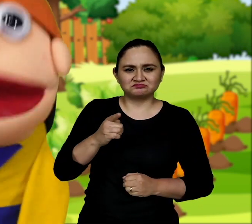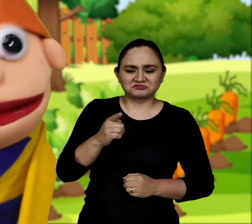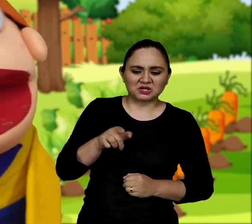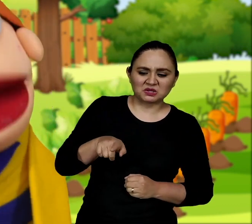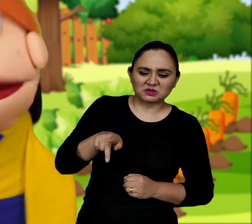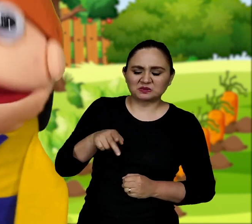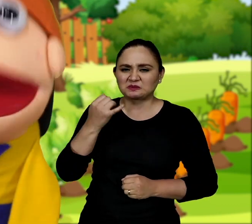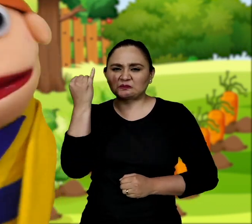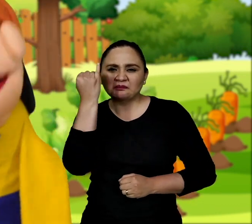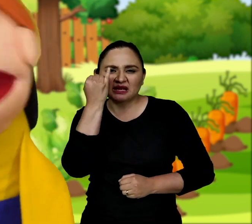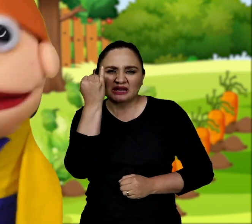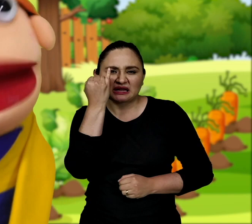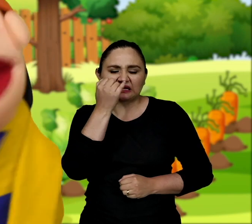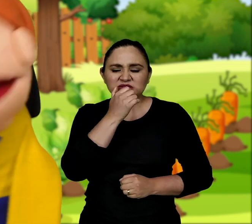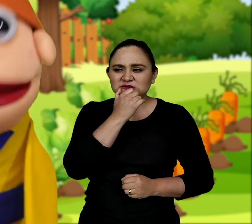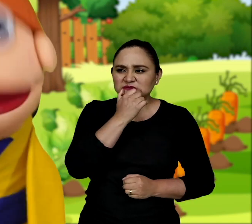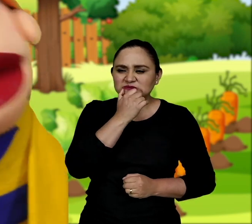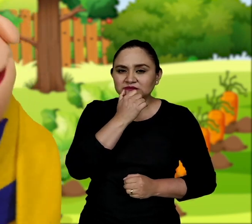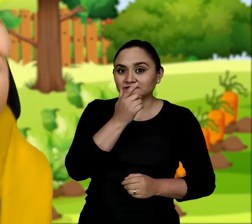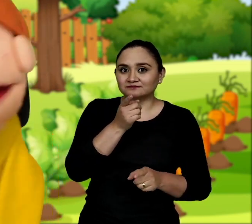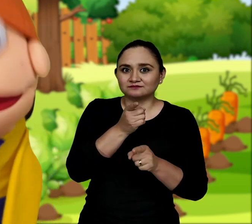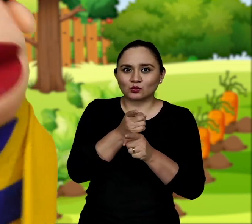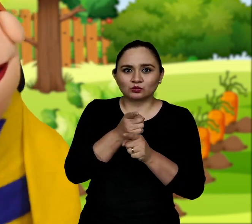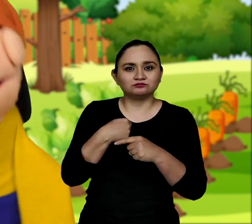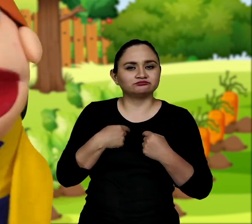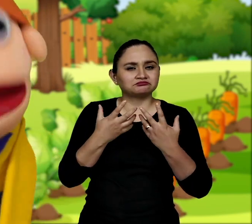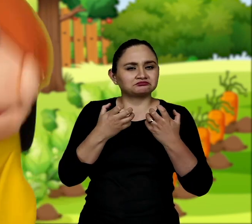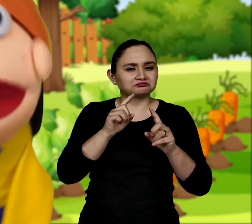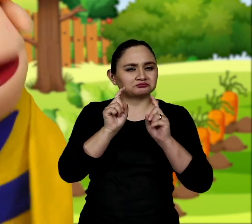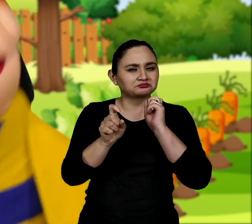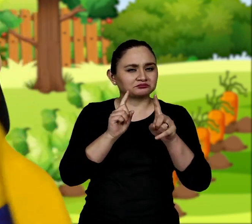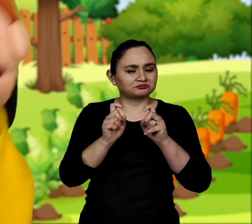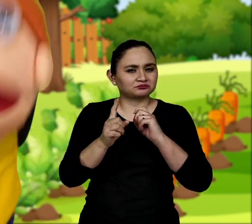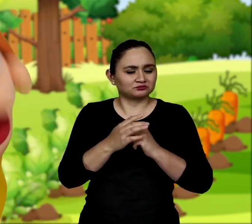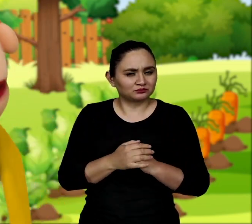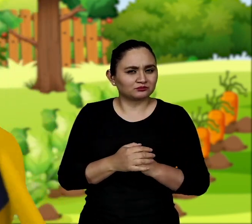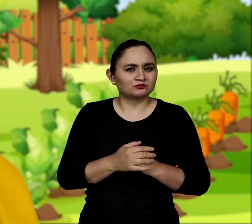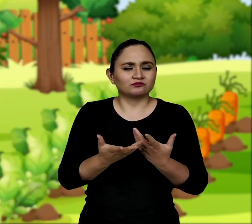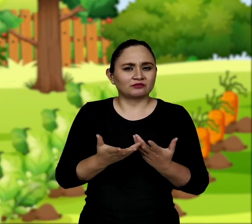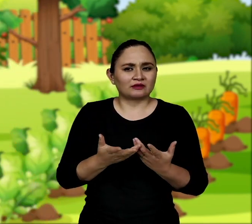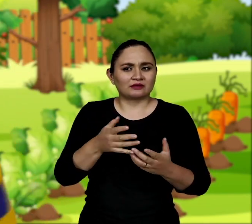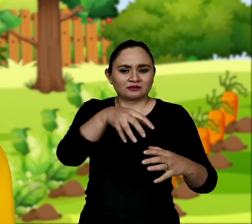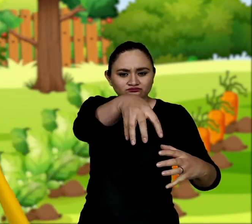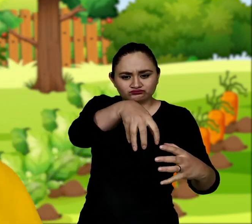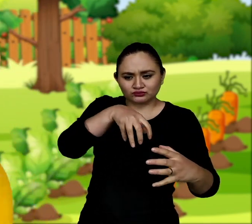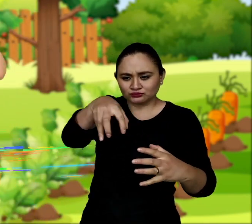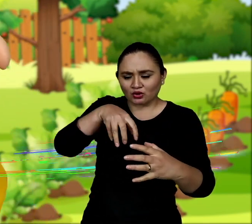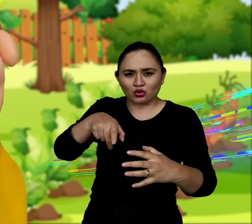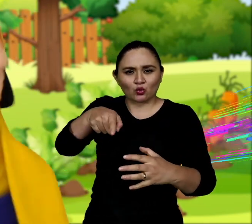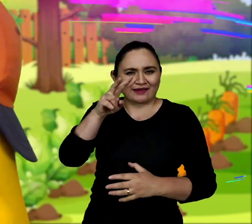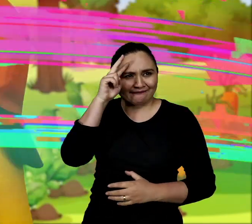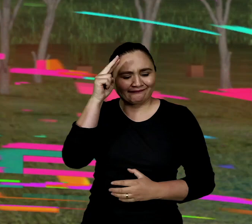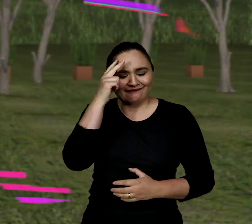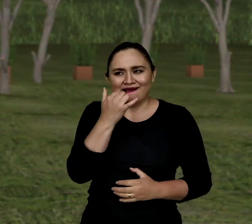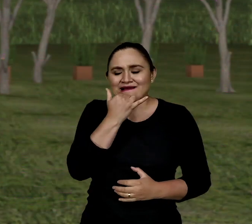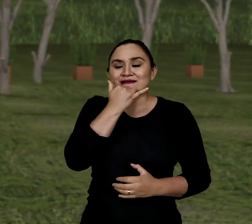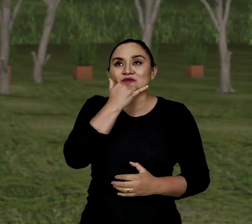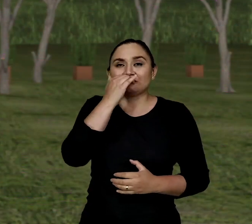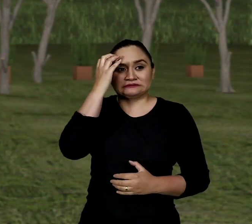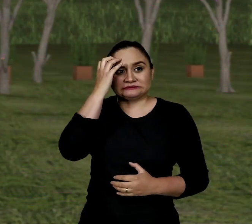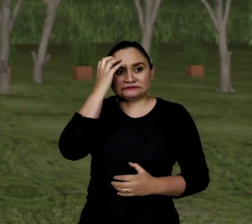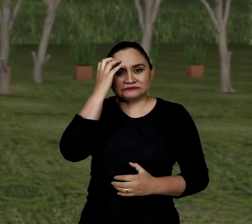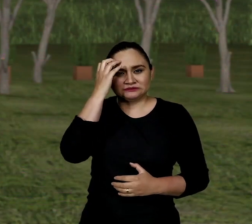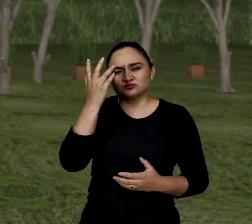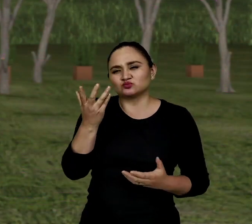quiero preguntar cuáles son los errores frecuentes al momento de cosechar los alimentos. Presten atención. ¿Qué tal,